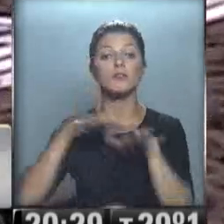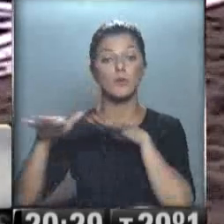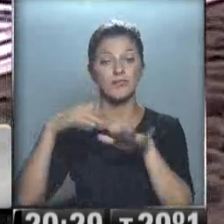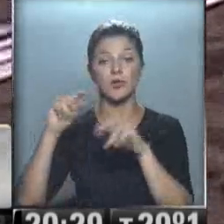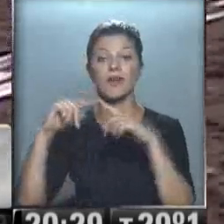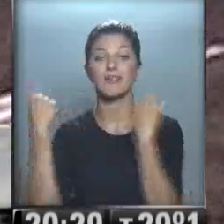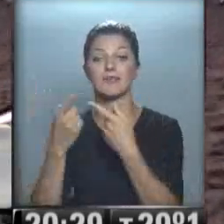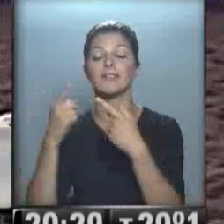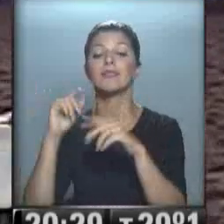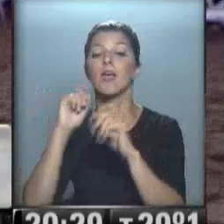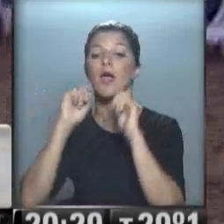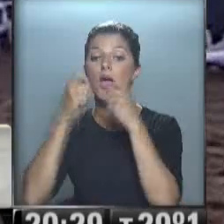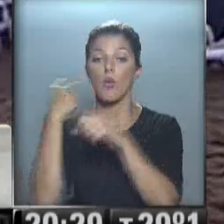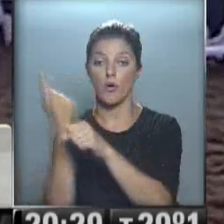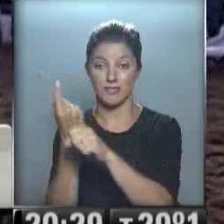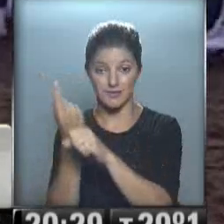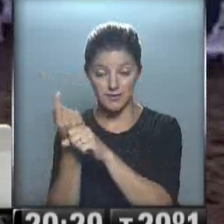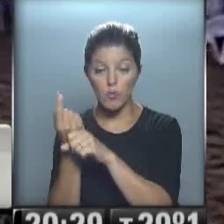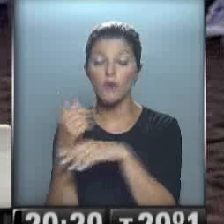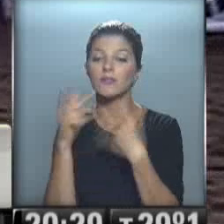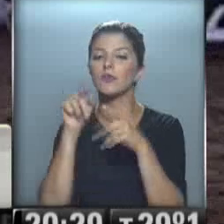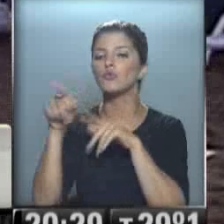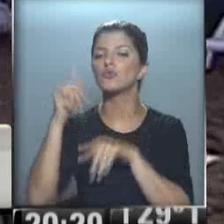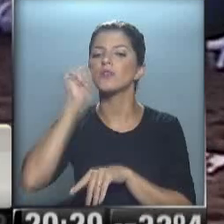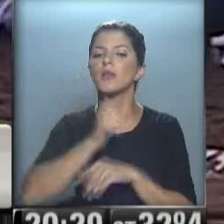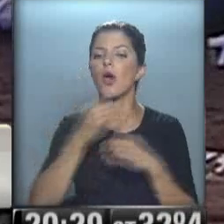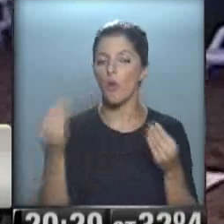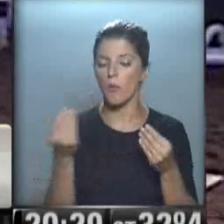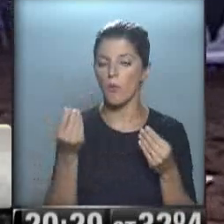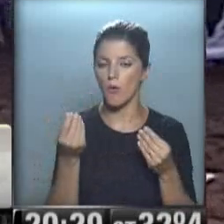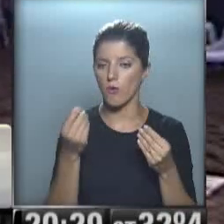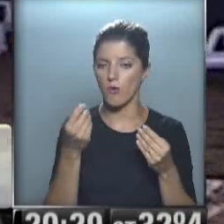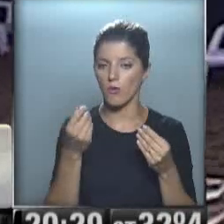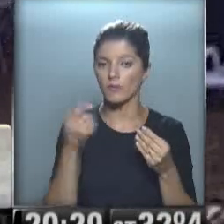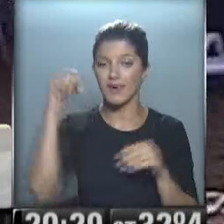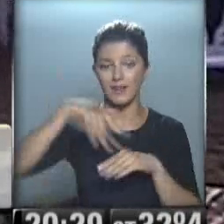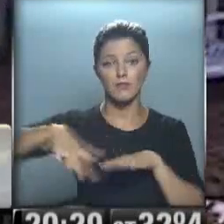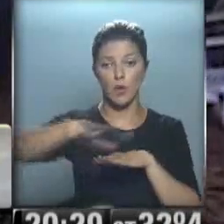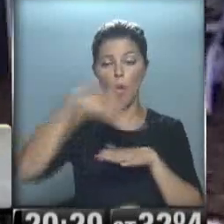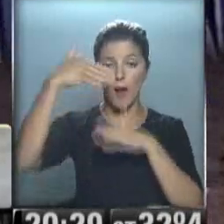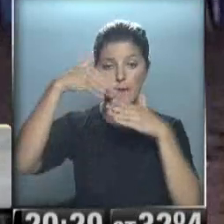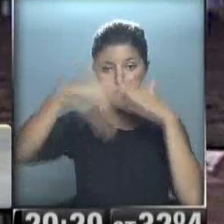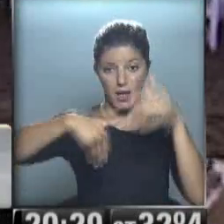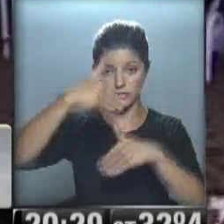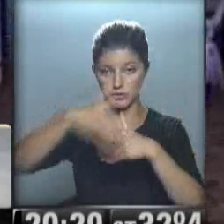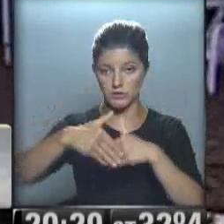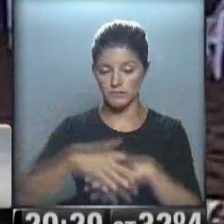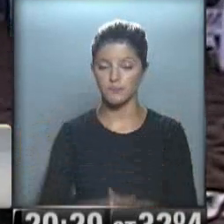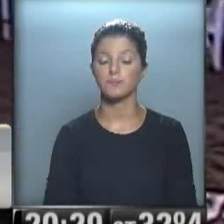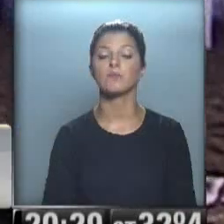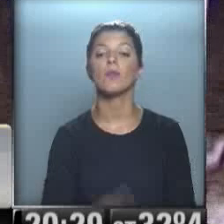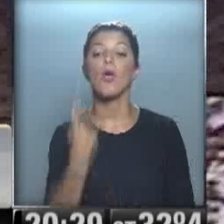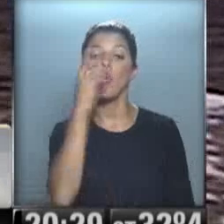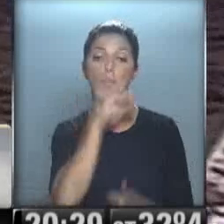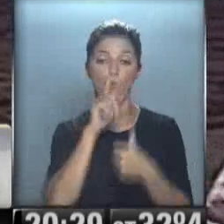cuidados intensivos Qué tipo de heridas han recibido a propósito de la caída de este Rayo allí en este balneario buen una